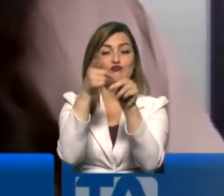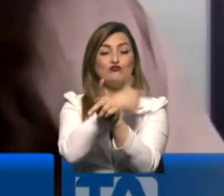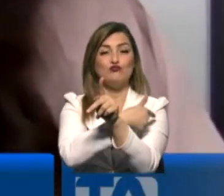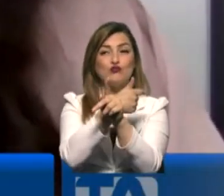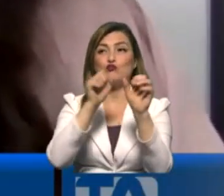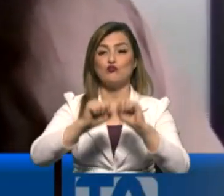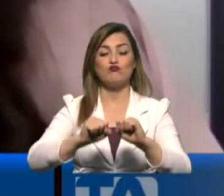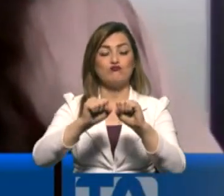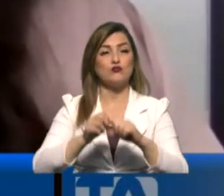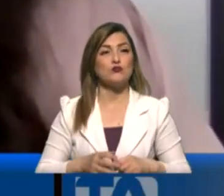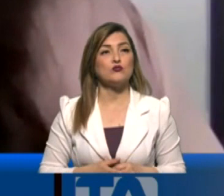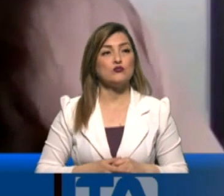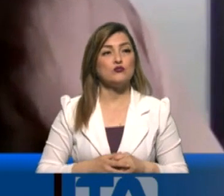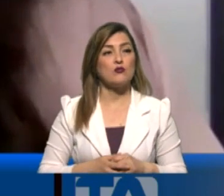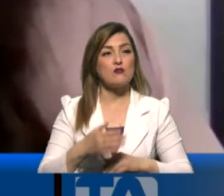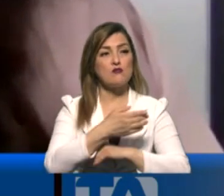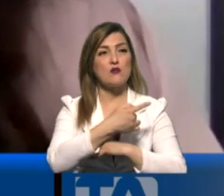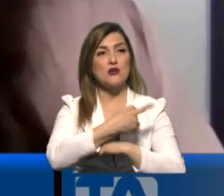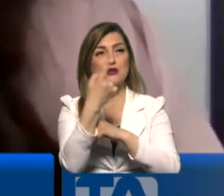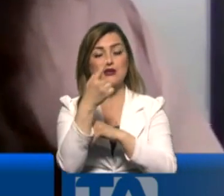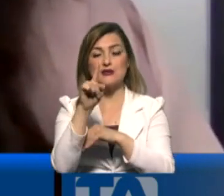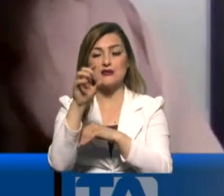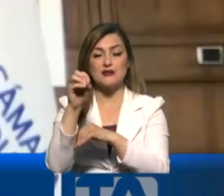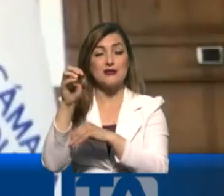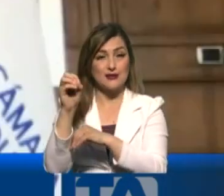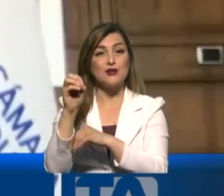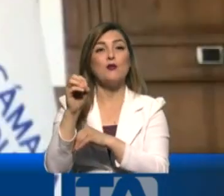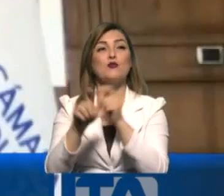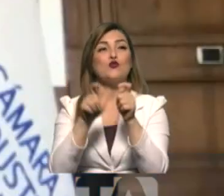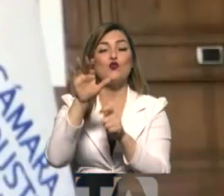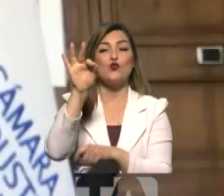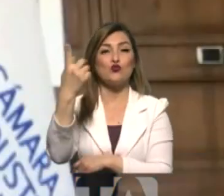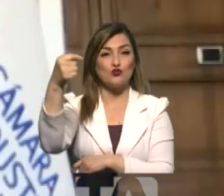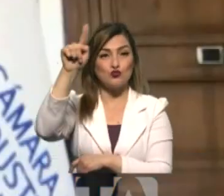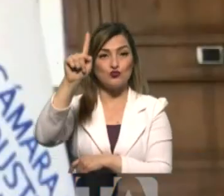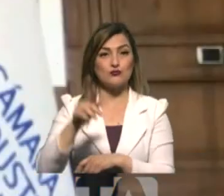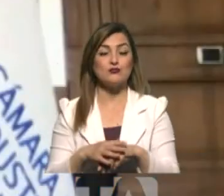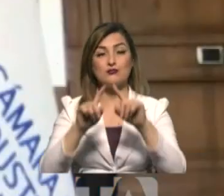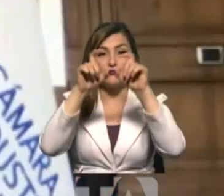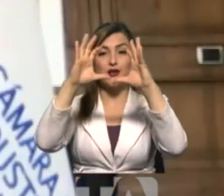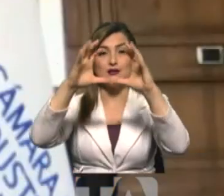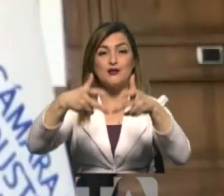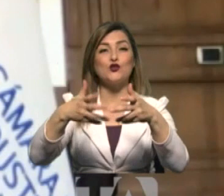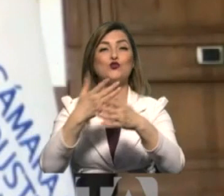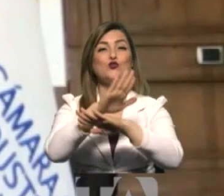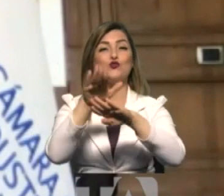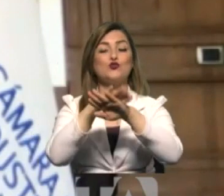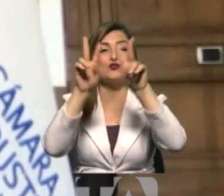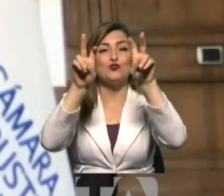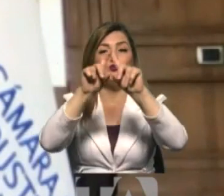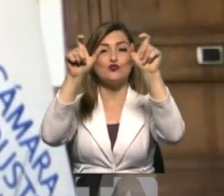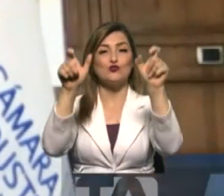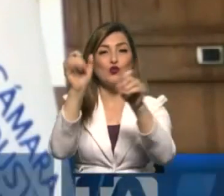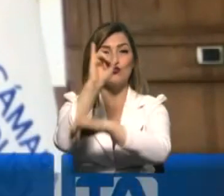vacunación sea en 100 días los 9 millones de personas. Como sector productivo, como sector empresarial e industrial, a